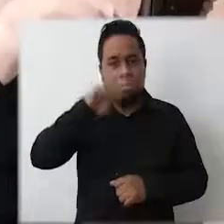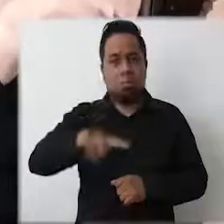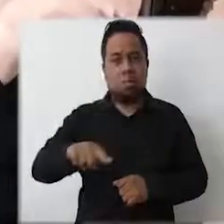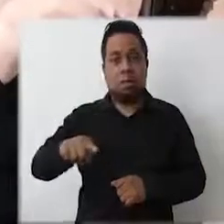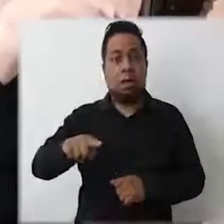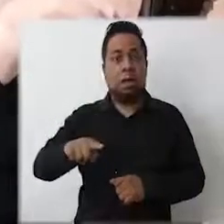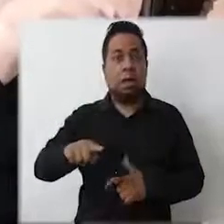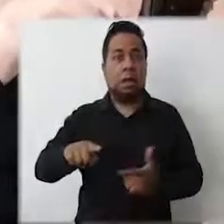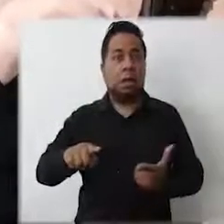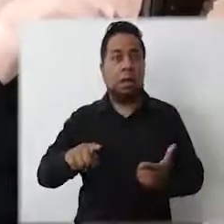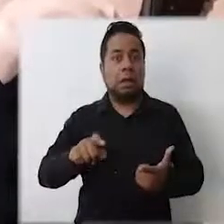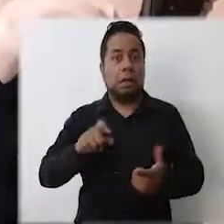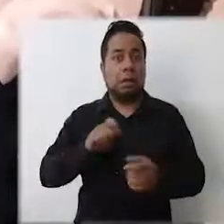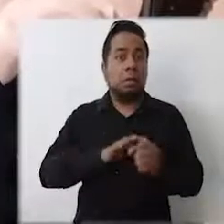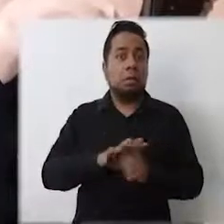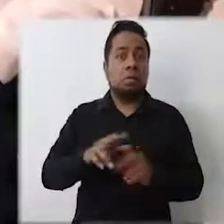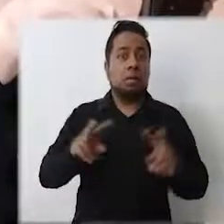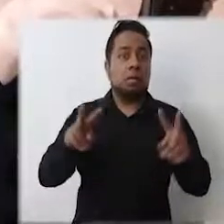verificar que